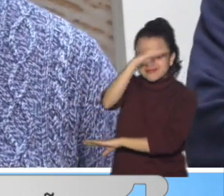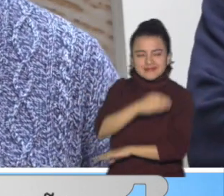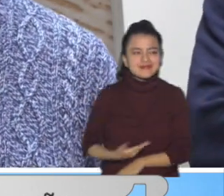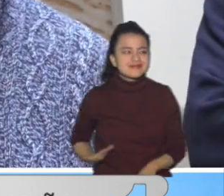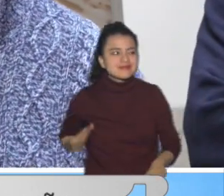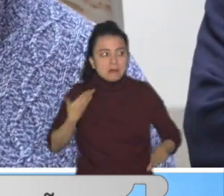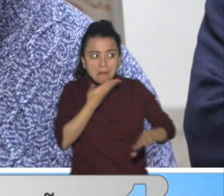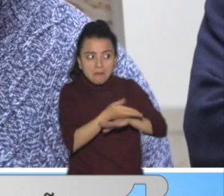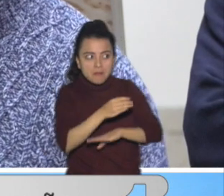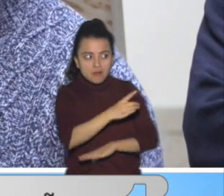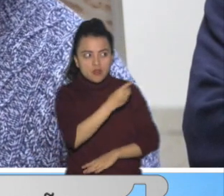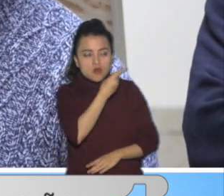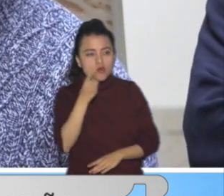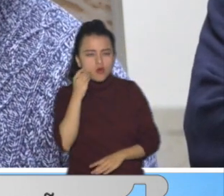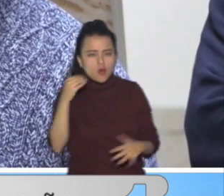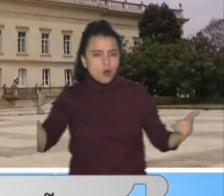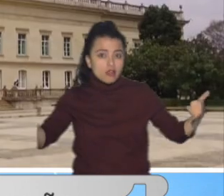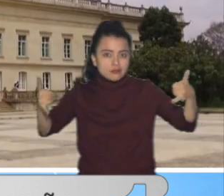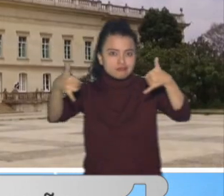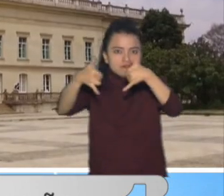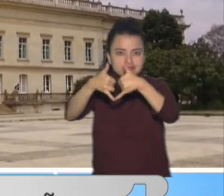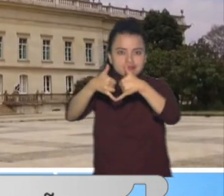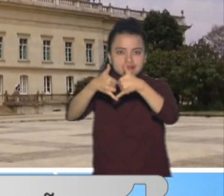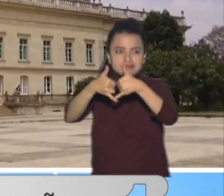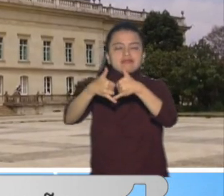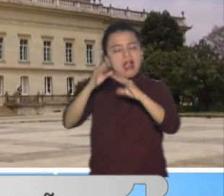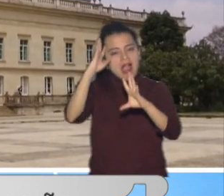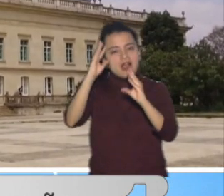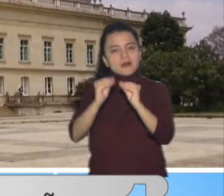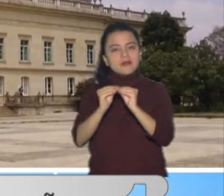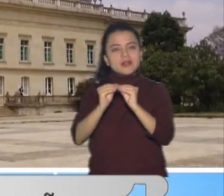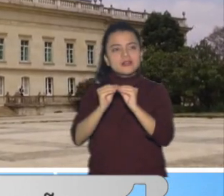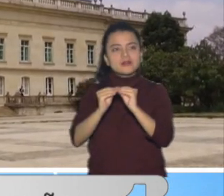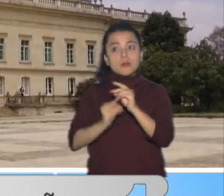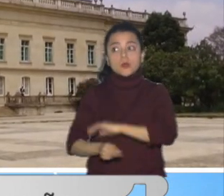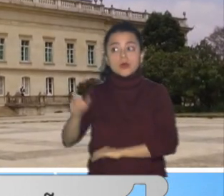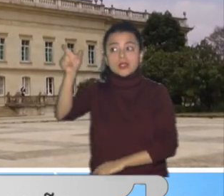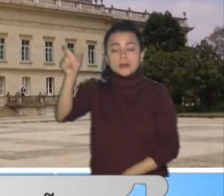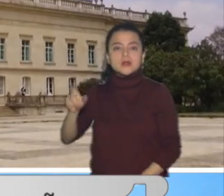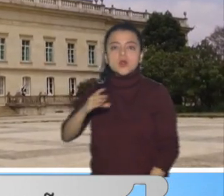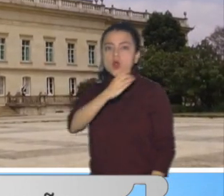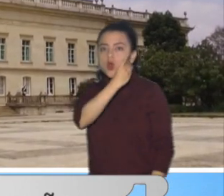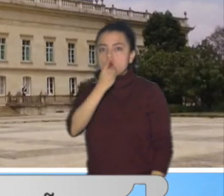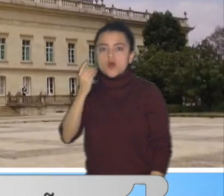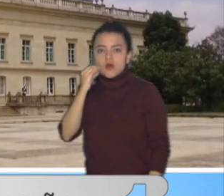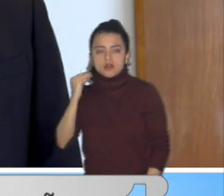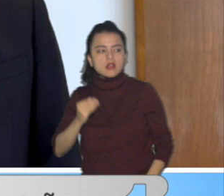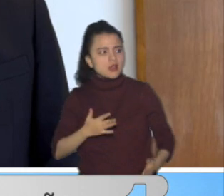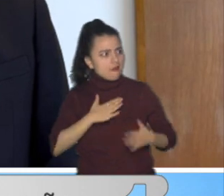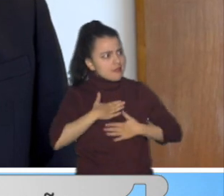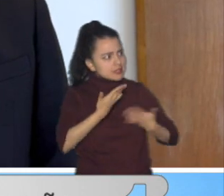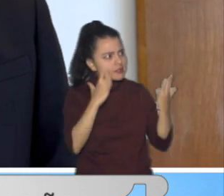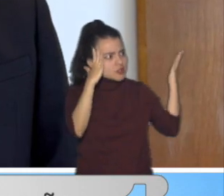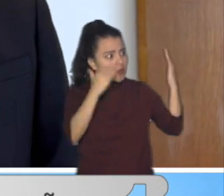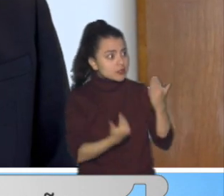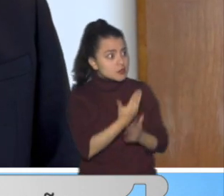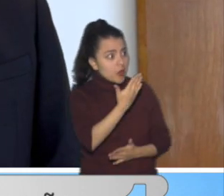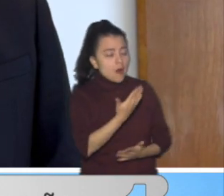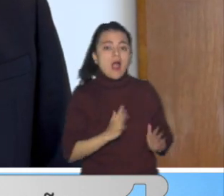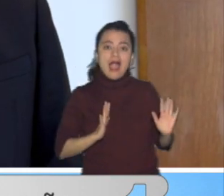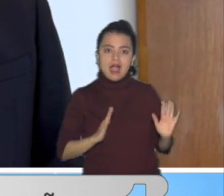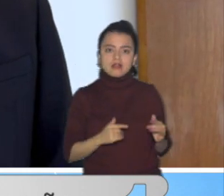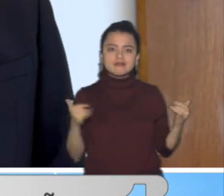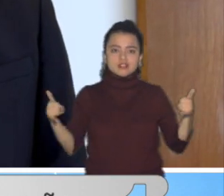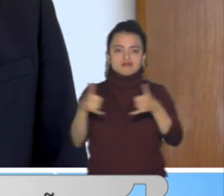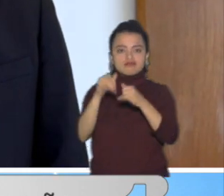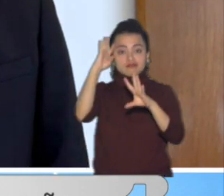hablaron telefónicamente cuando el presidente Duque felicitó al presidente Petro por su triunfo. Ha dicho el presidente Iván